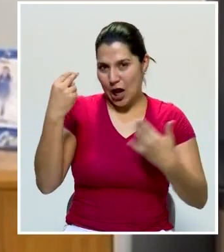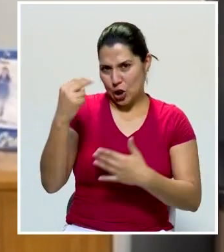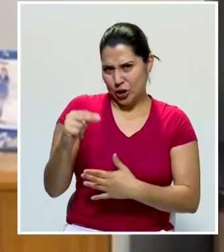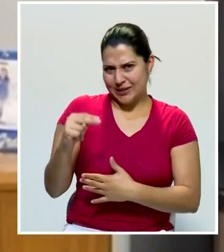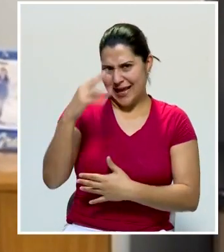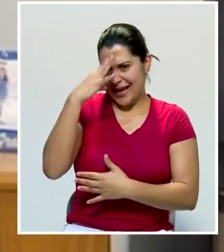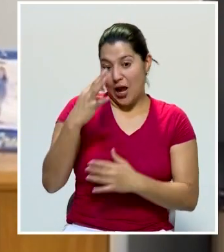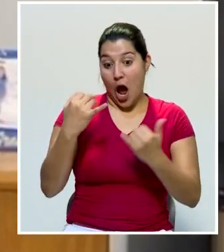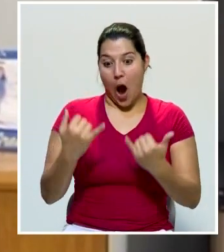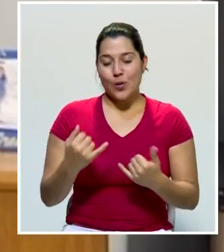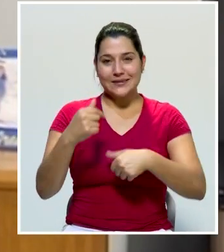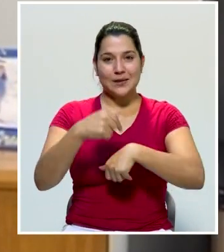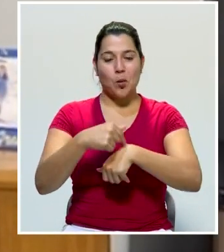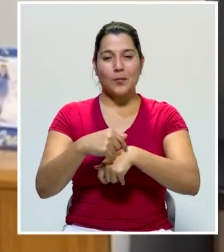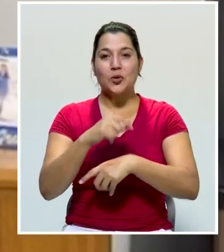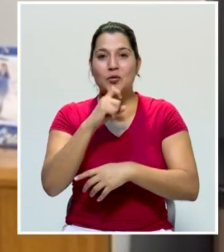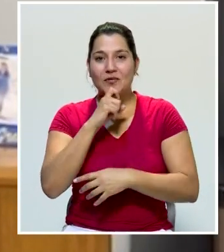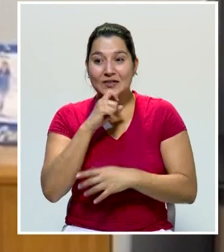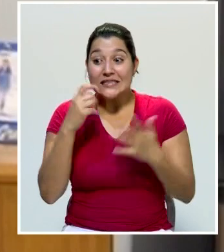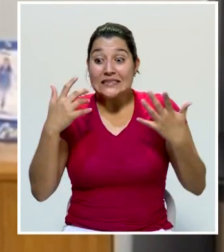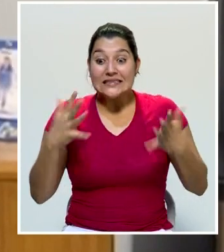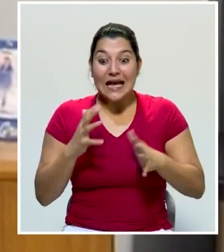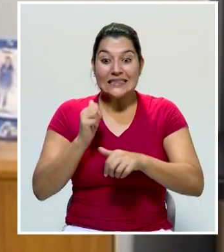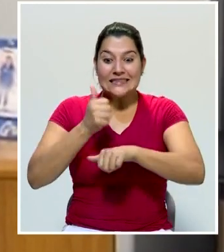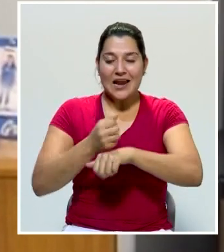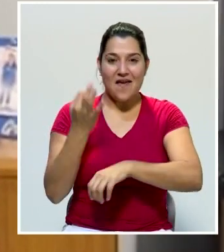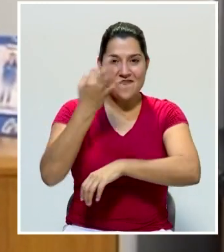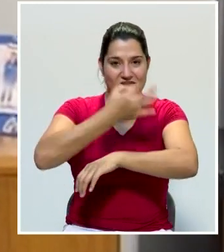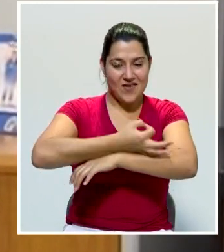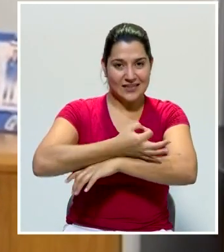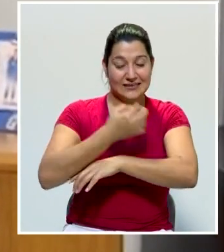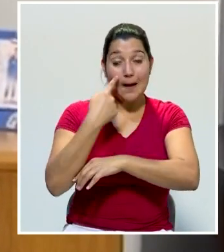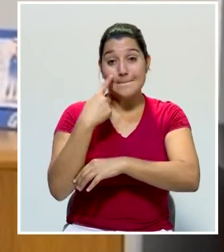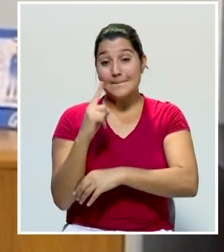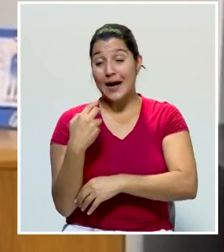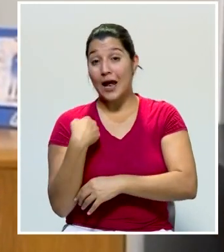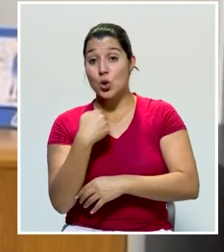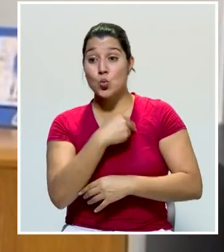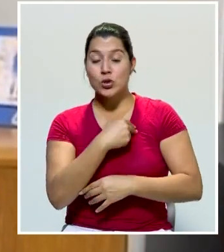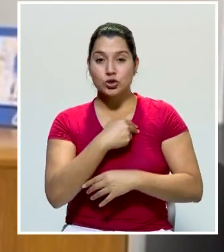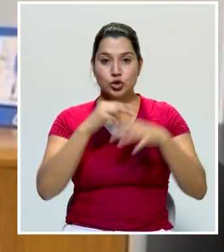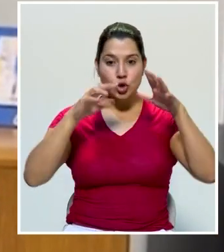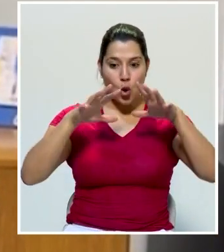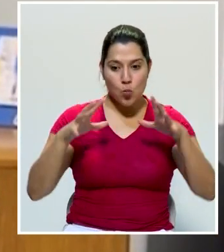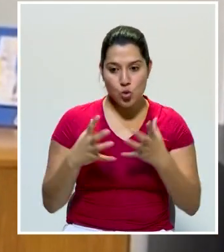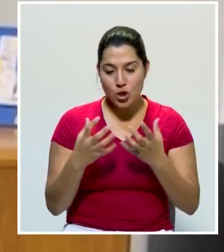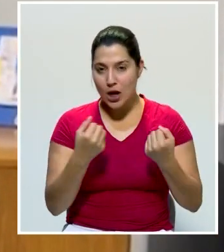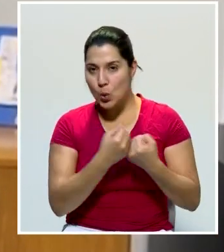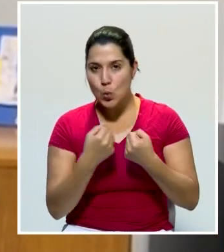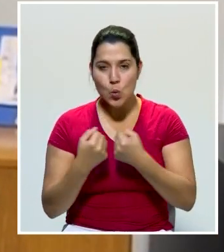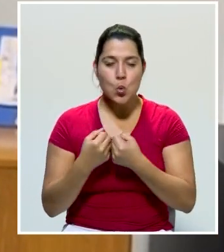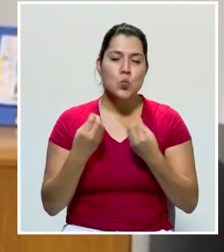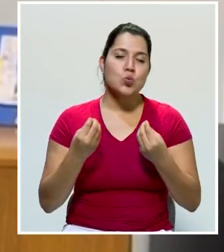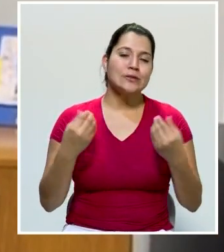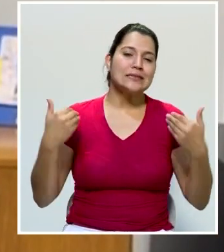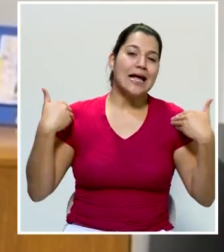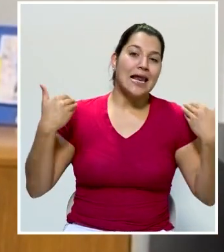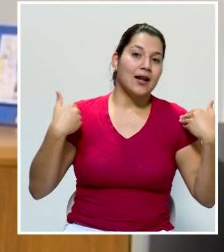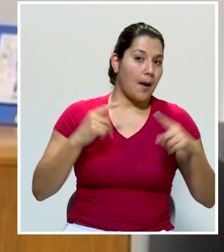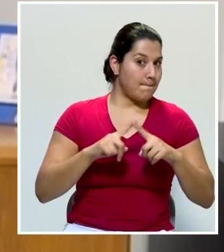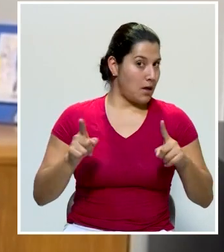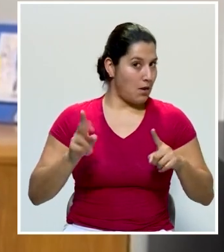momentos difíciles ya tener una fecha definida para nuestro mundial es motivo de alegría, pero también de mucha